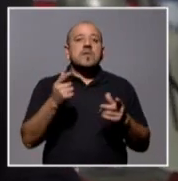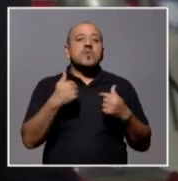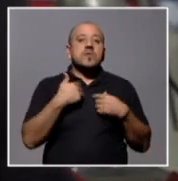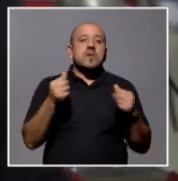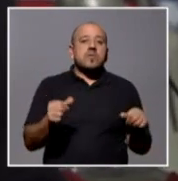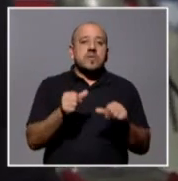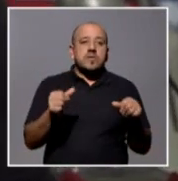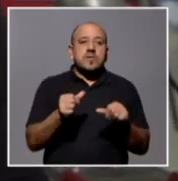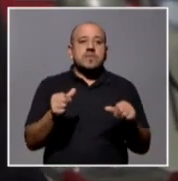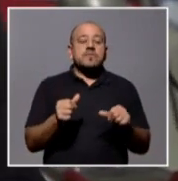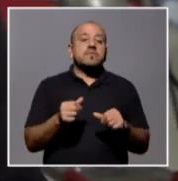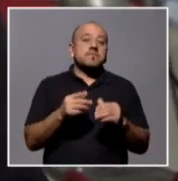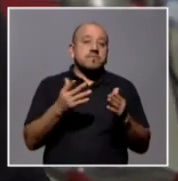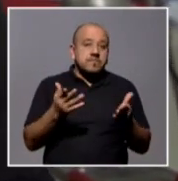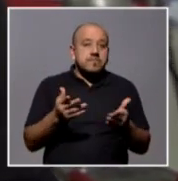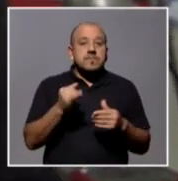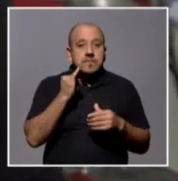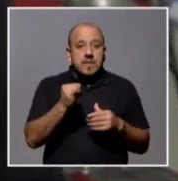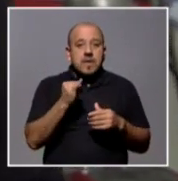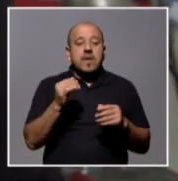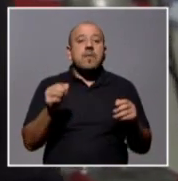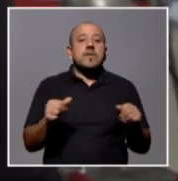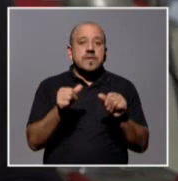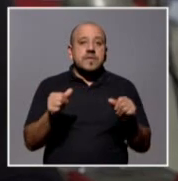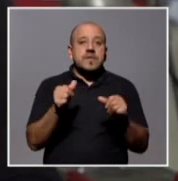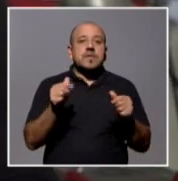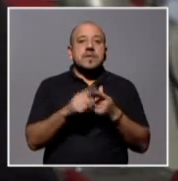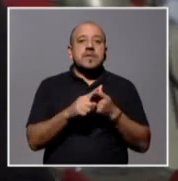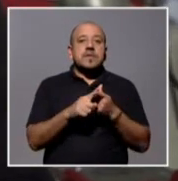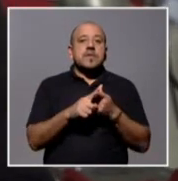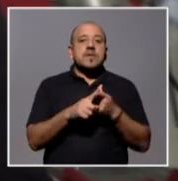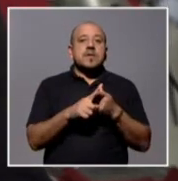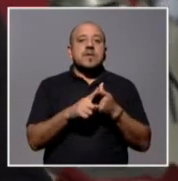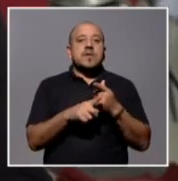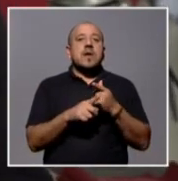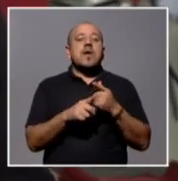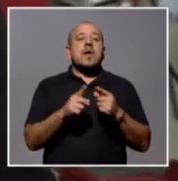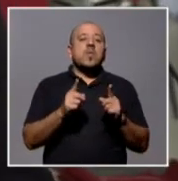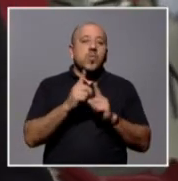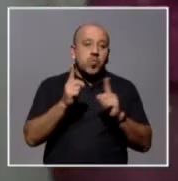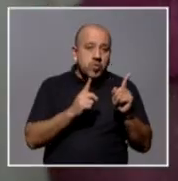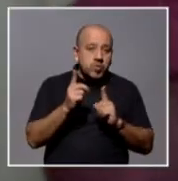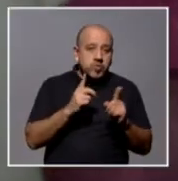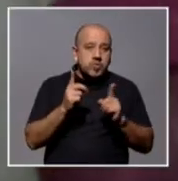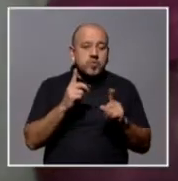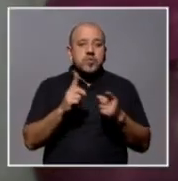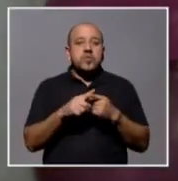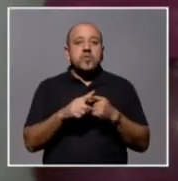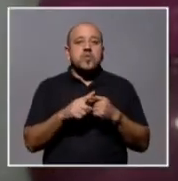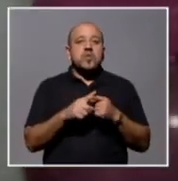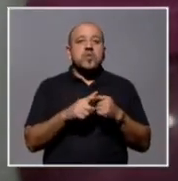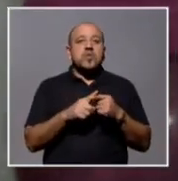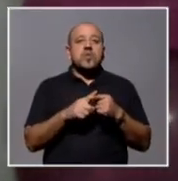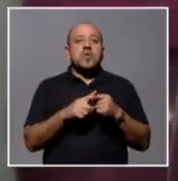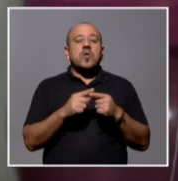haciendo y dijimos, bueno, vamos a hacer algunos como para lanzarlos al mercado. Mi